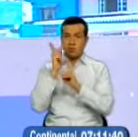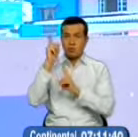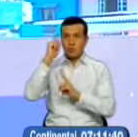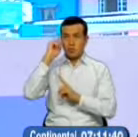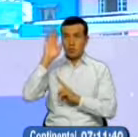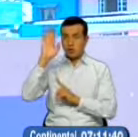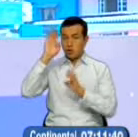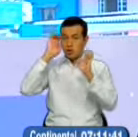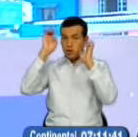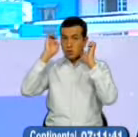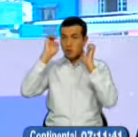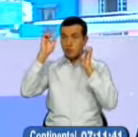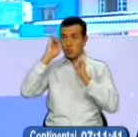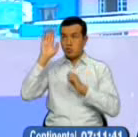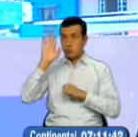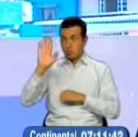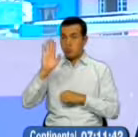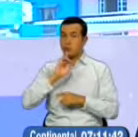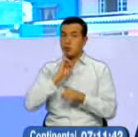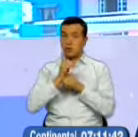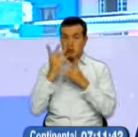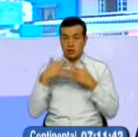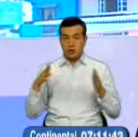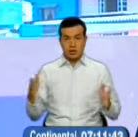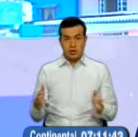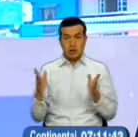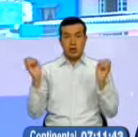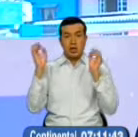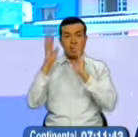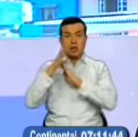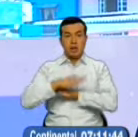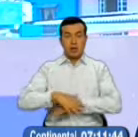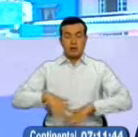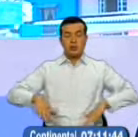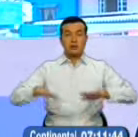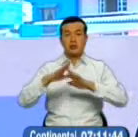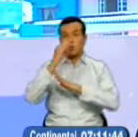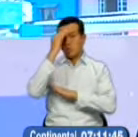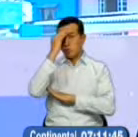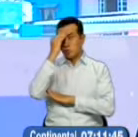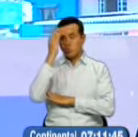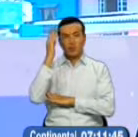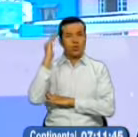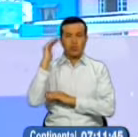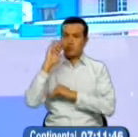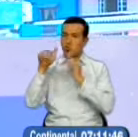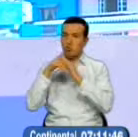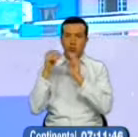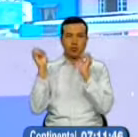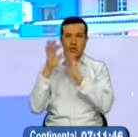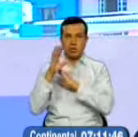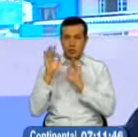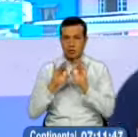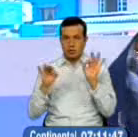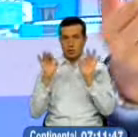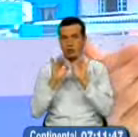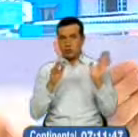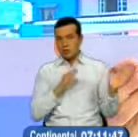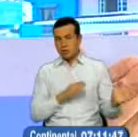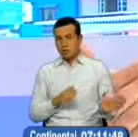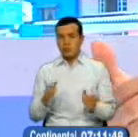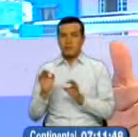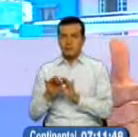pública concreta que ha hecho este gobierno, el fomento de la gratuidad de la educación en todos los niveles, se convierte en un